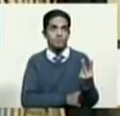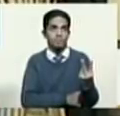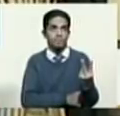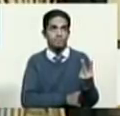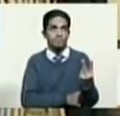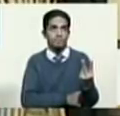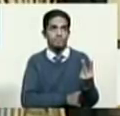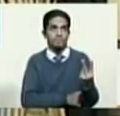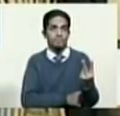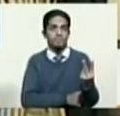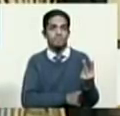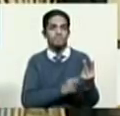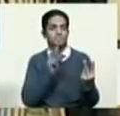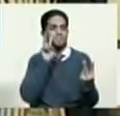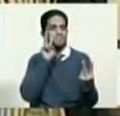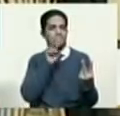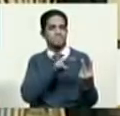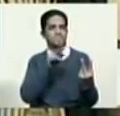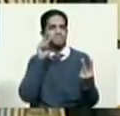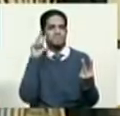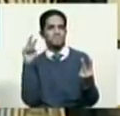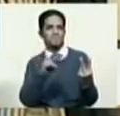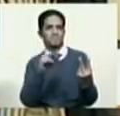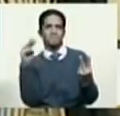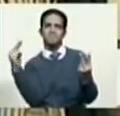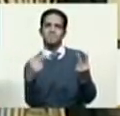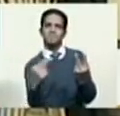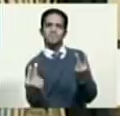vista desde cualquier óptica,